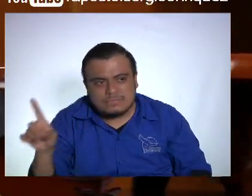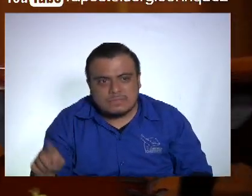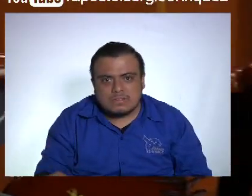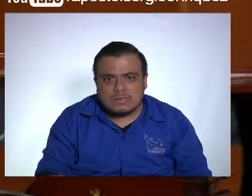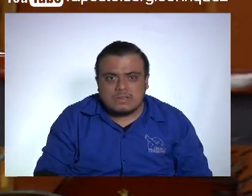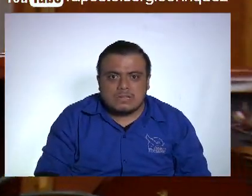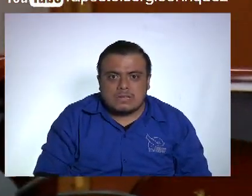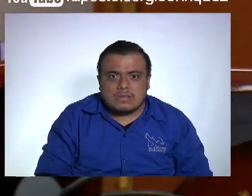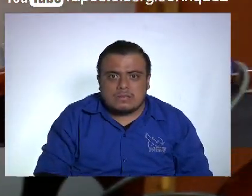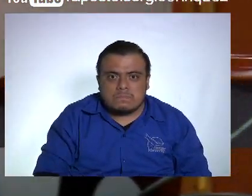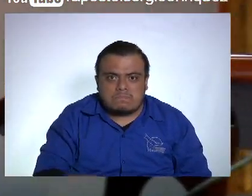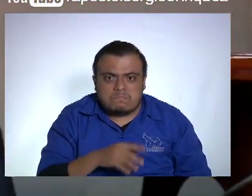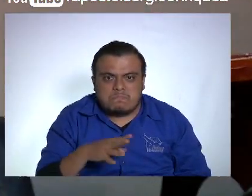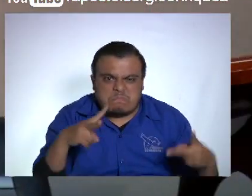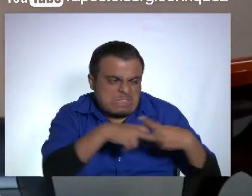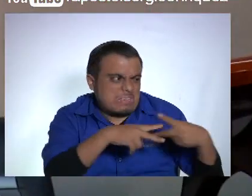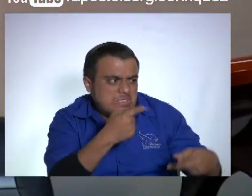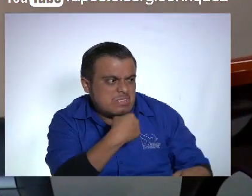la razón.